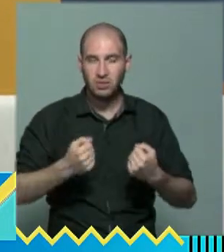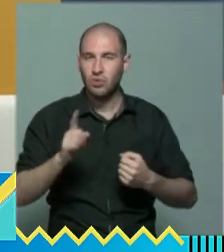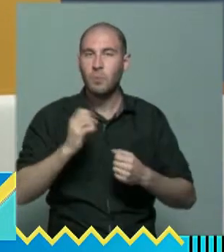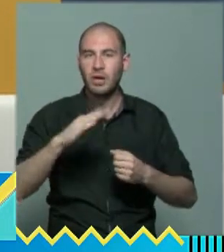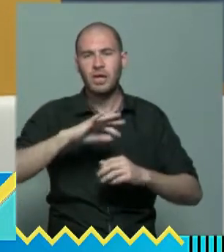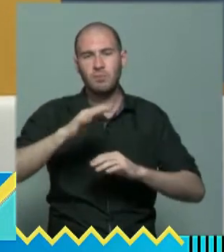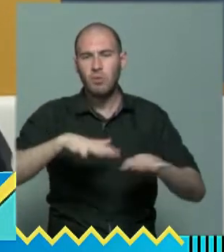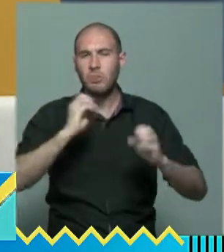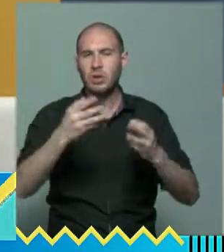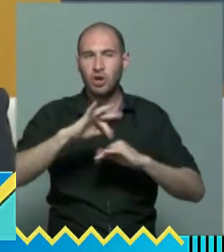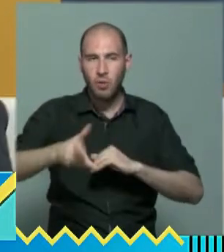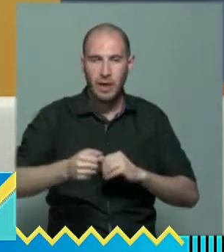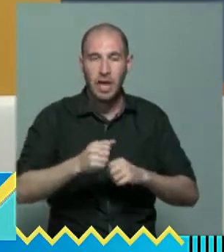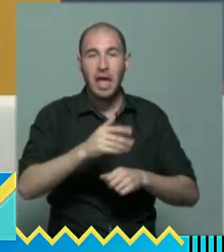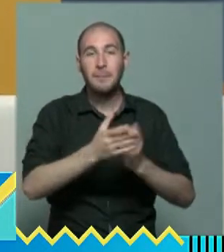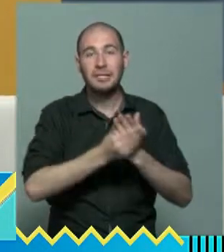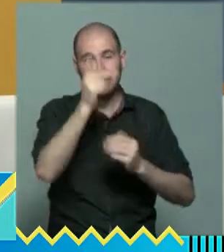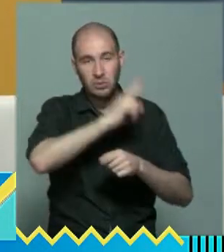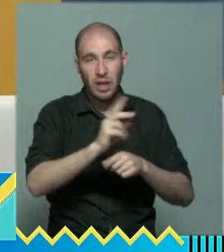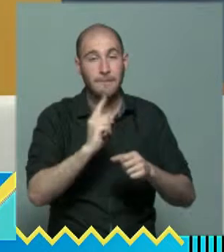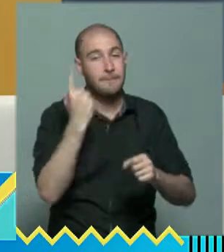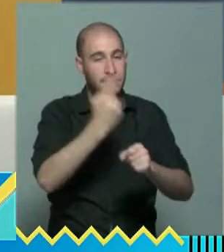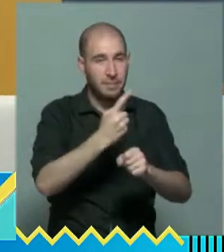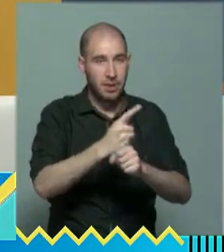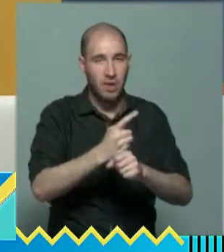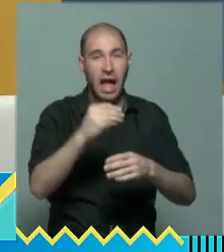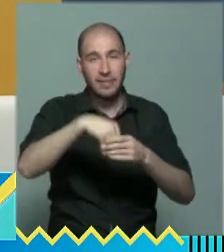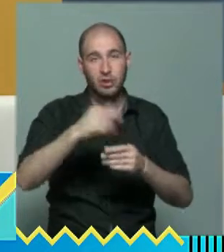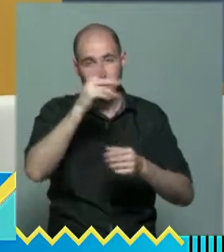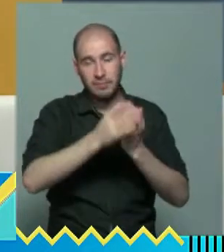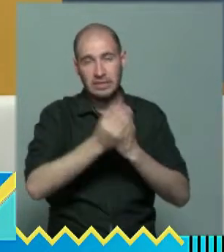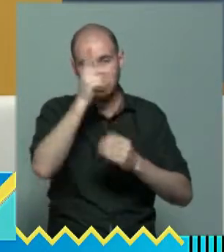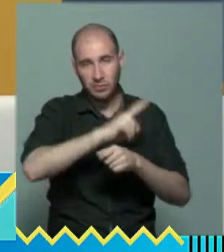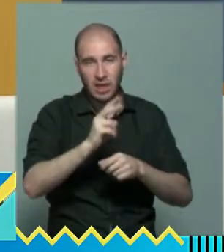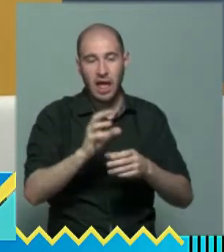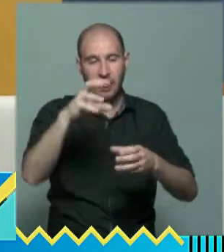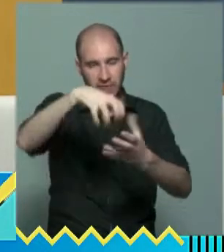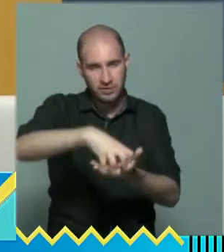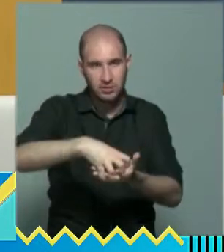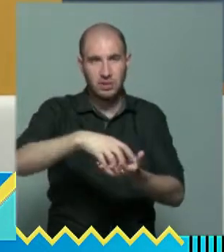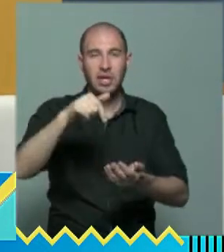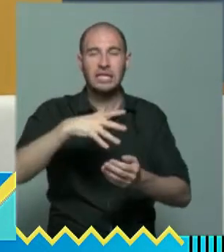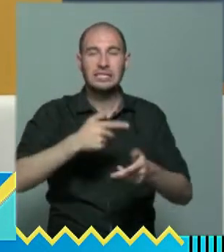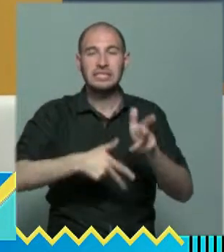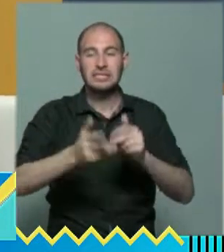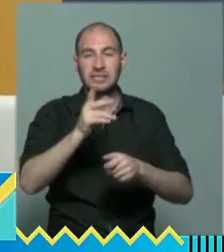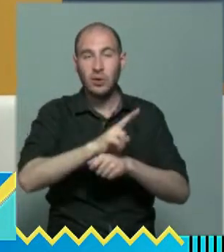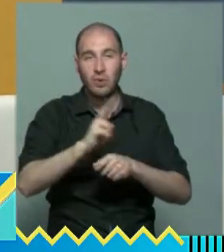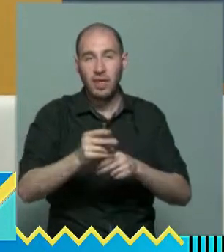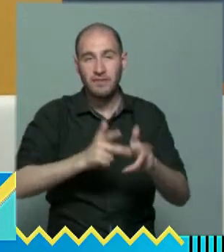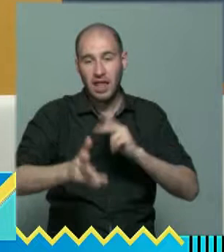le roban. Entonces el Ministerio de Seguridad prioriza en sus recursos. Dentro del Ministerio de Seguridad hay una dirección que es Seguridad Vial, que no tiene